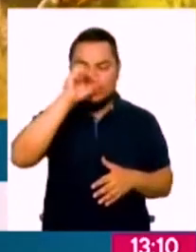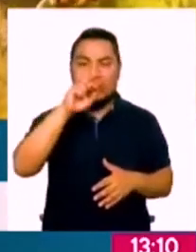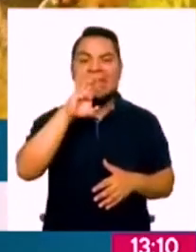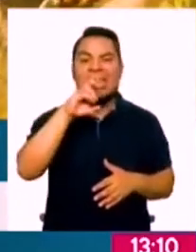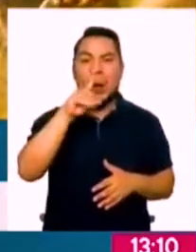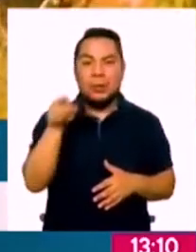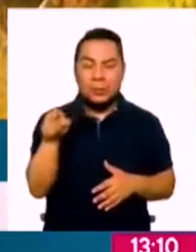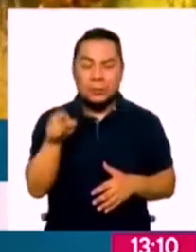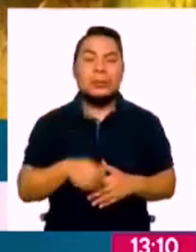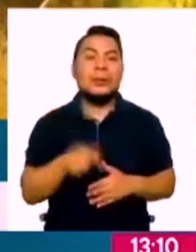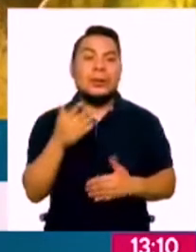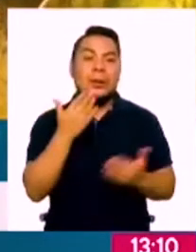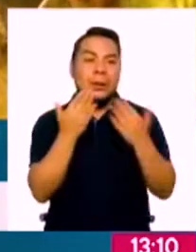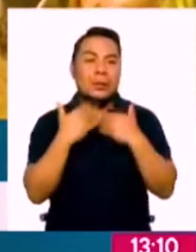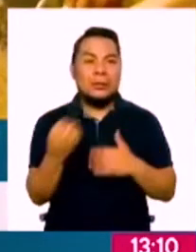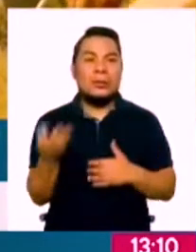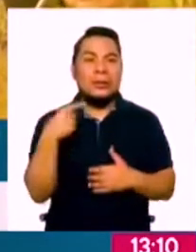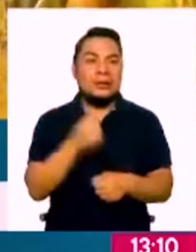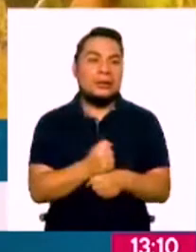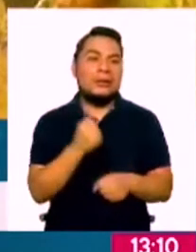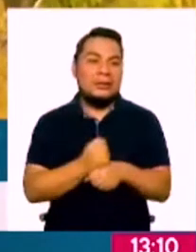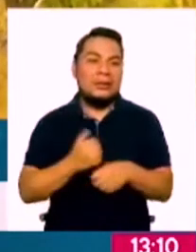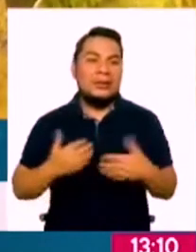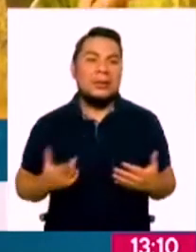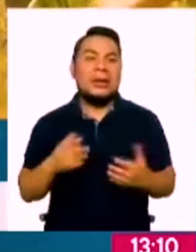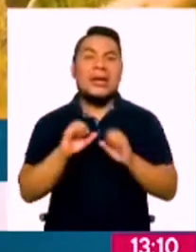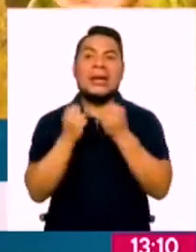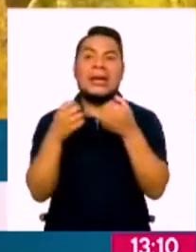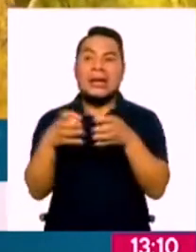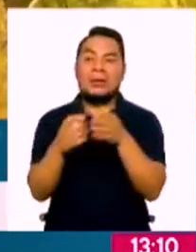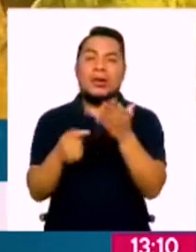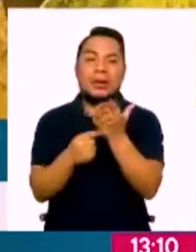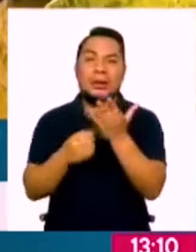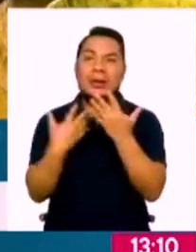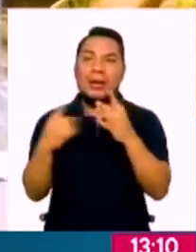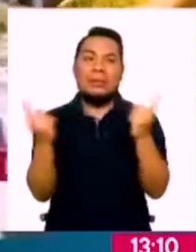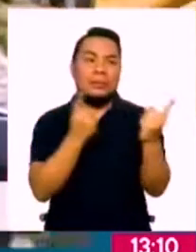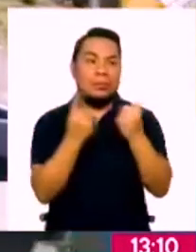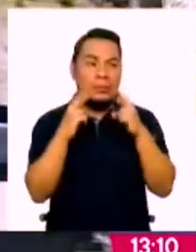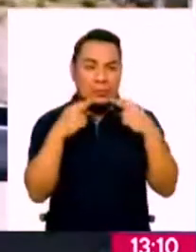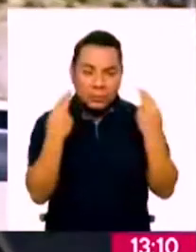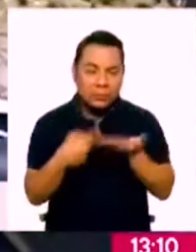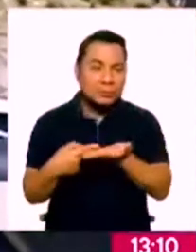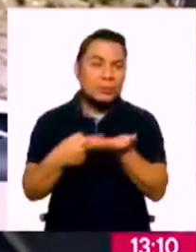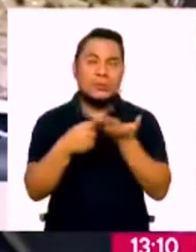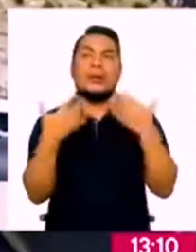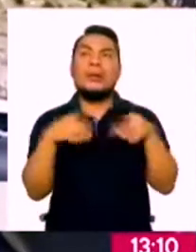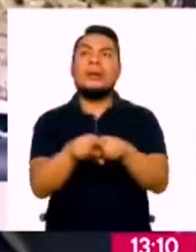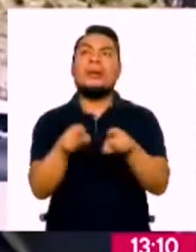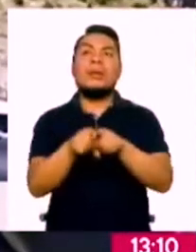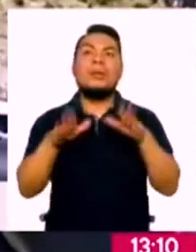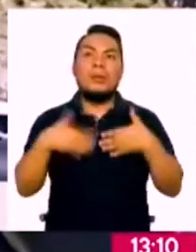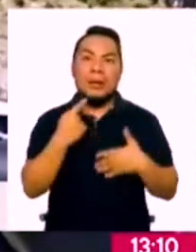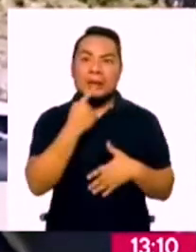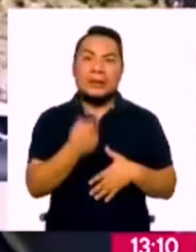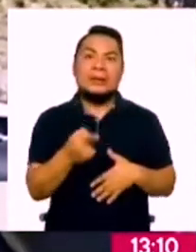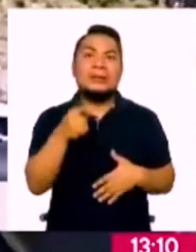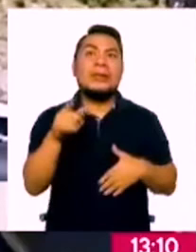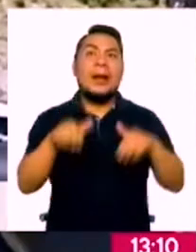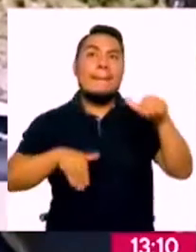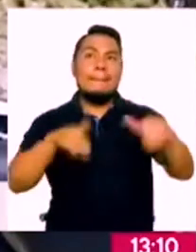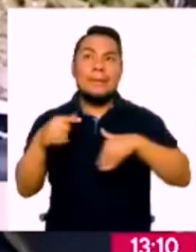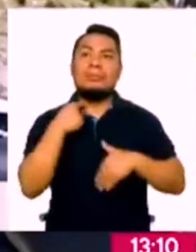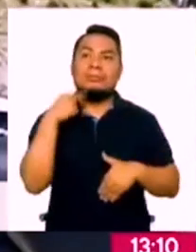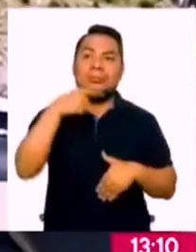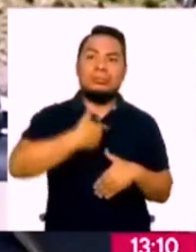Goria, quien prácticamente ha dado a conocer este trabajo, el equipo técnico que ya se ha instalado y que también, para poder añadir, las playas